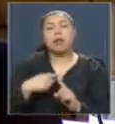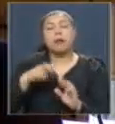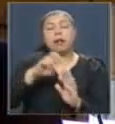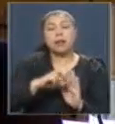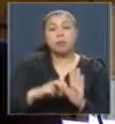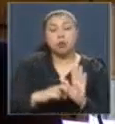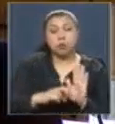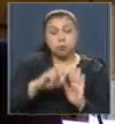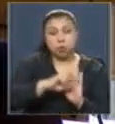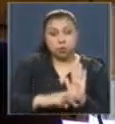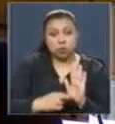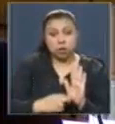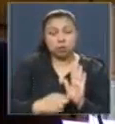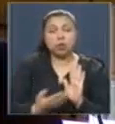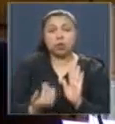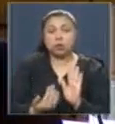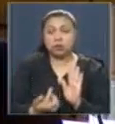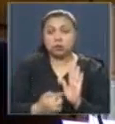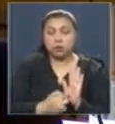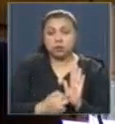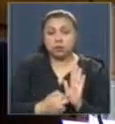es necesario, señor presidente,